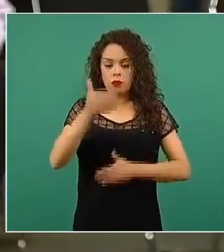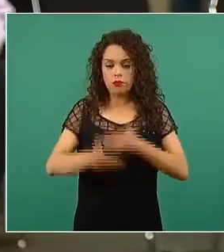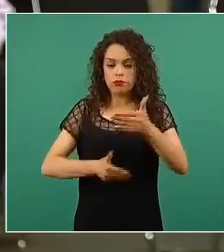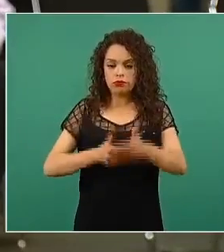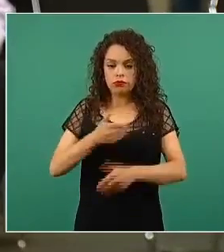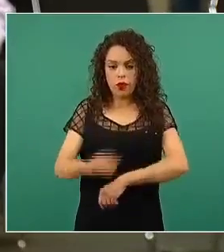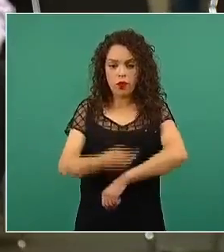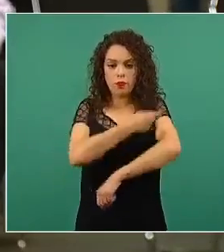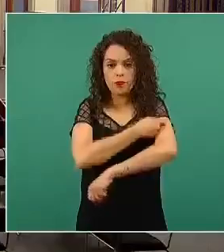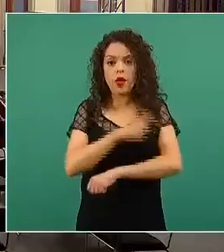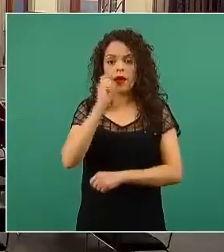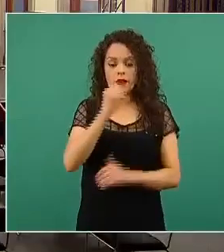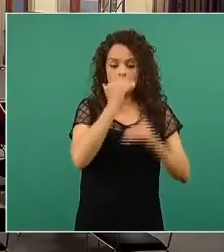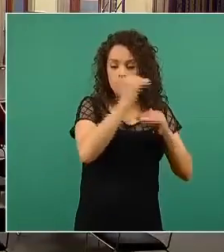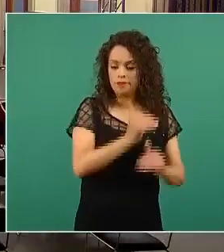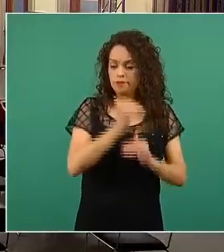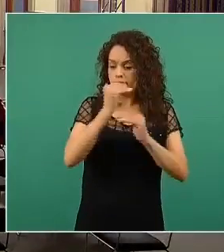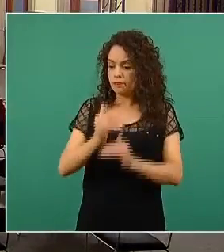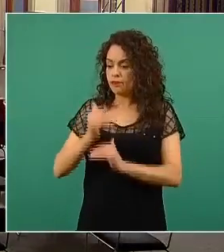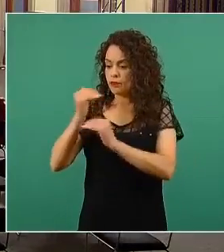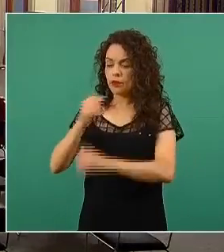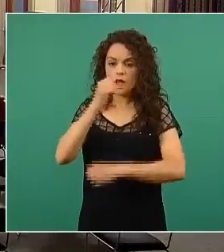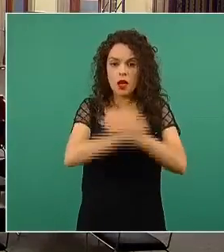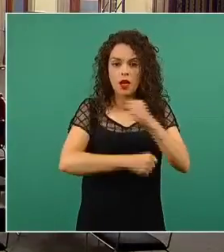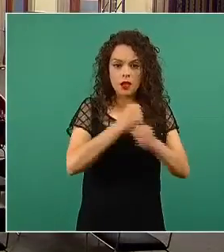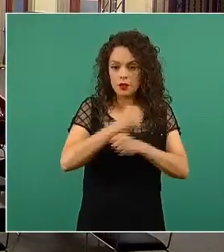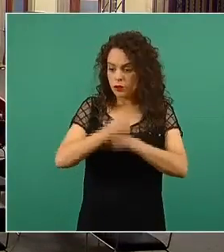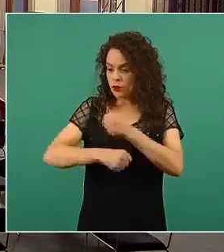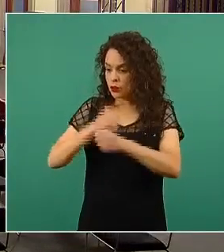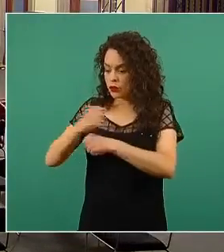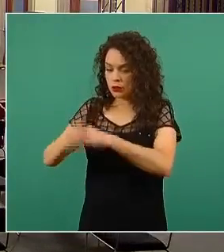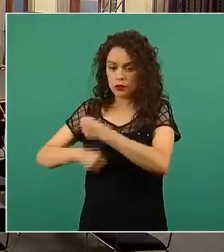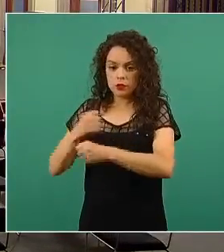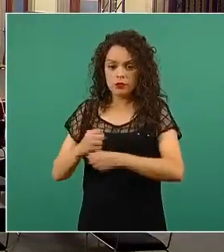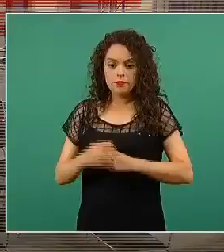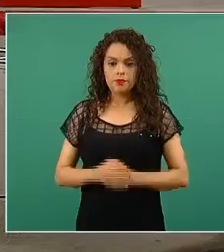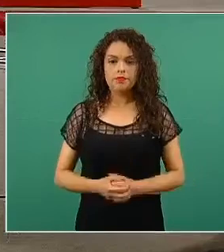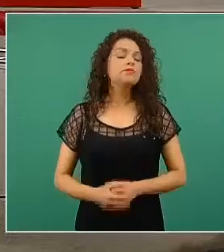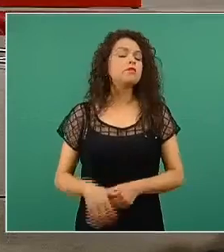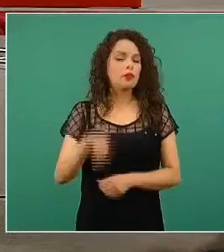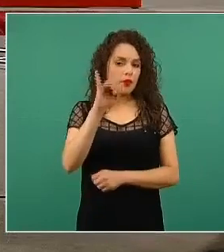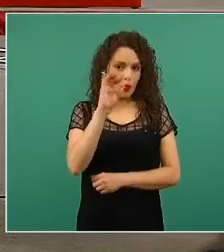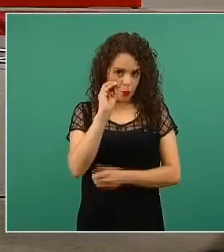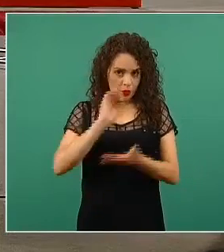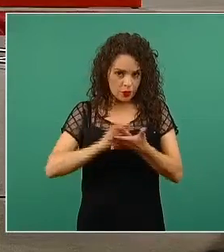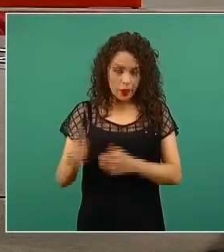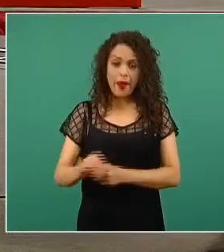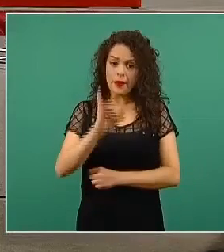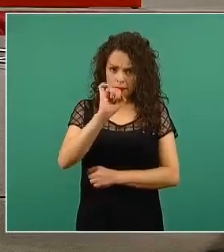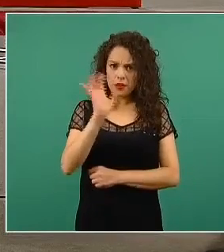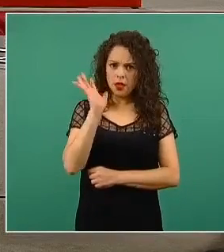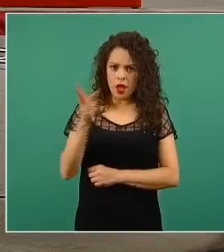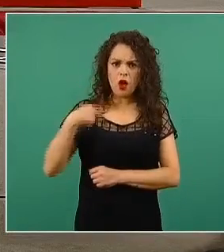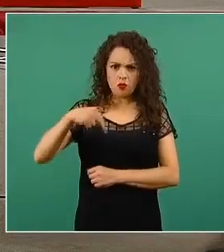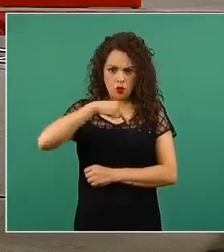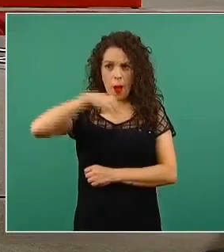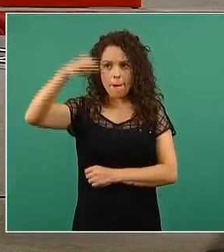grupo de edad? Gracias. Muchas gracias. Sí lo hemos contemplado. No está,